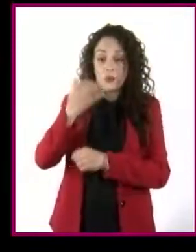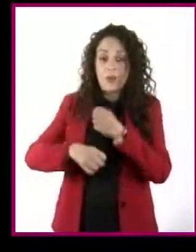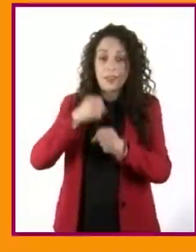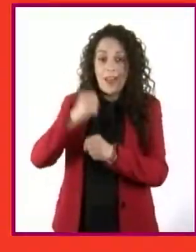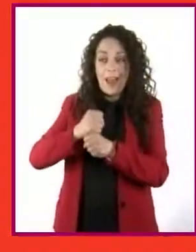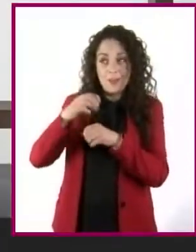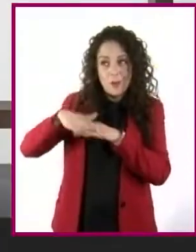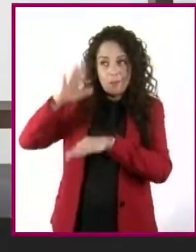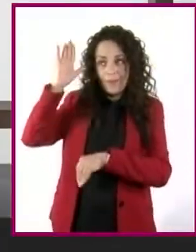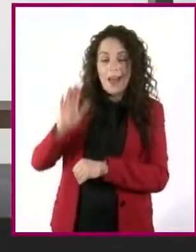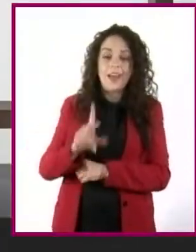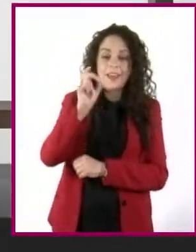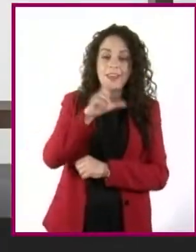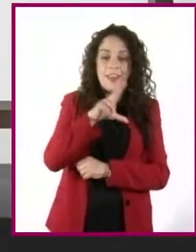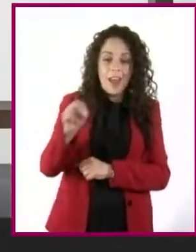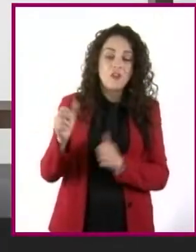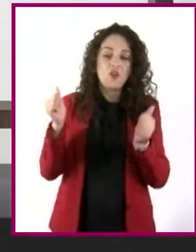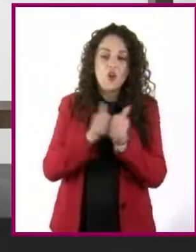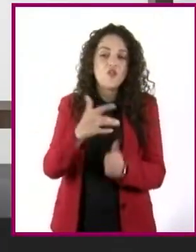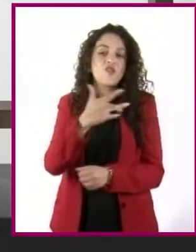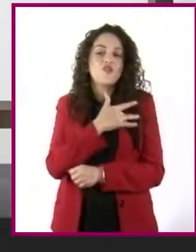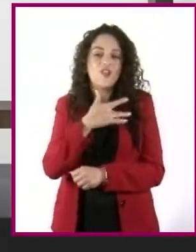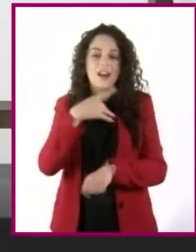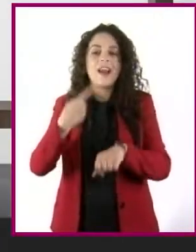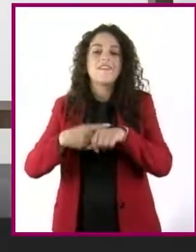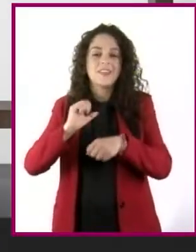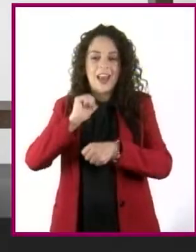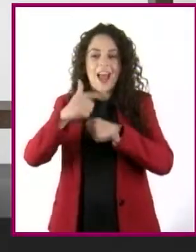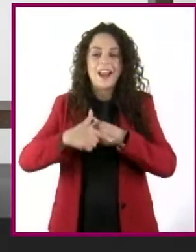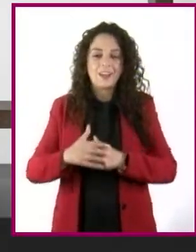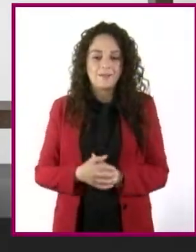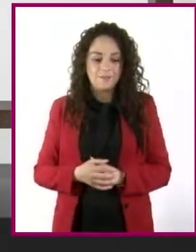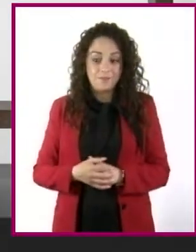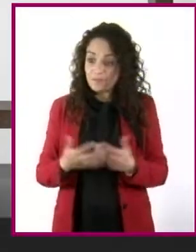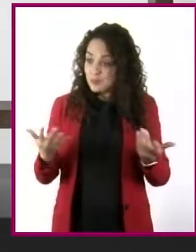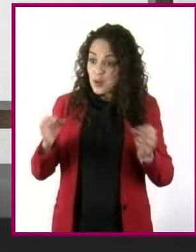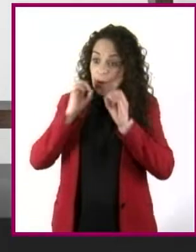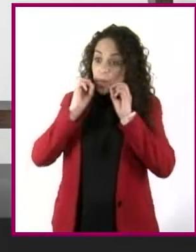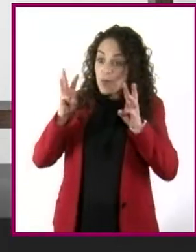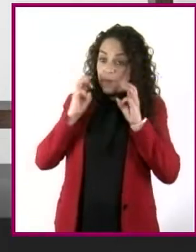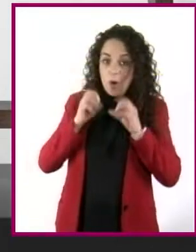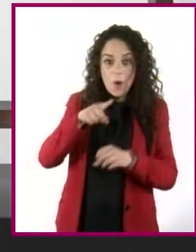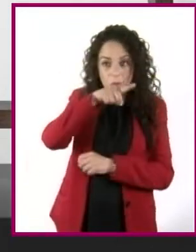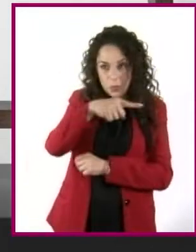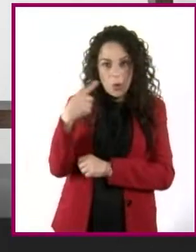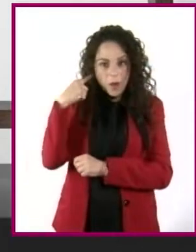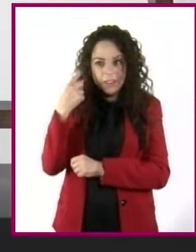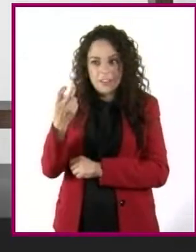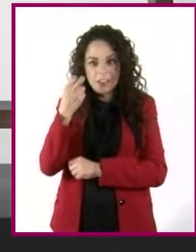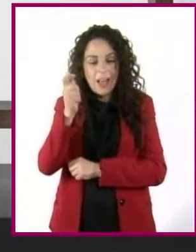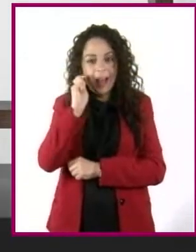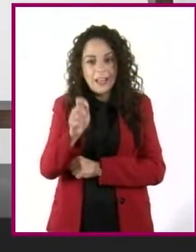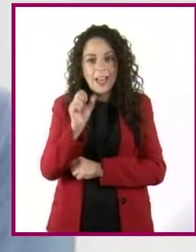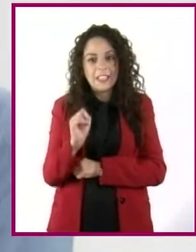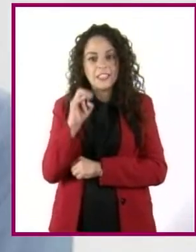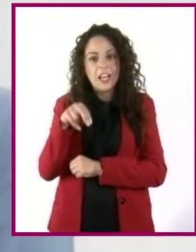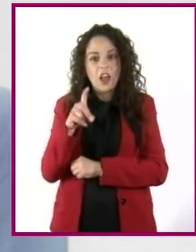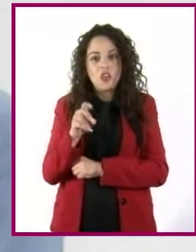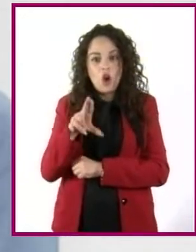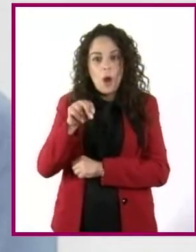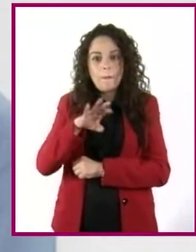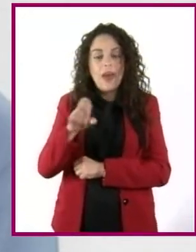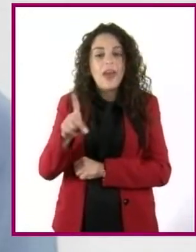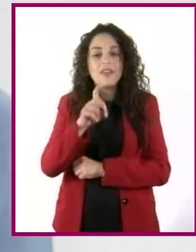neurológicos. ¡Guau! ¿Quién diría que es posible morir de amor? ¿Habías escuchado del síndrome del corazón roto? ¿Por